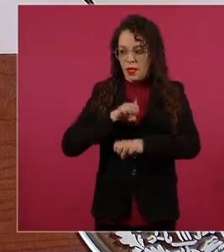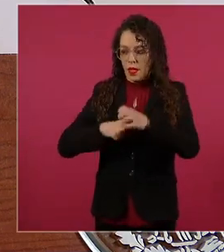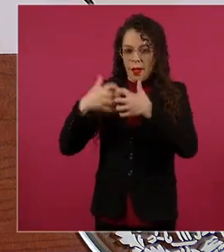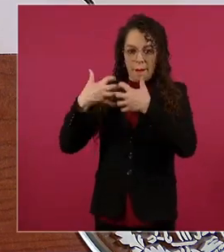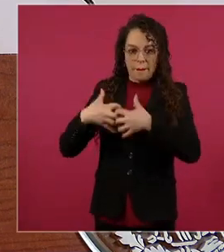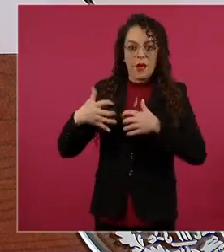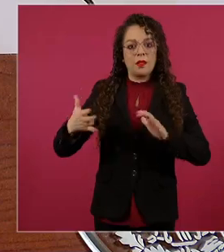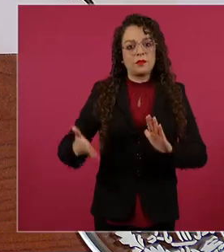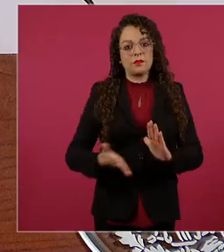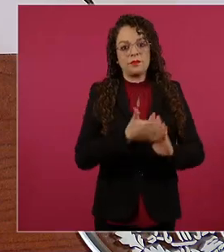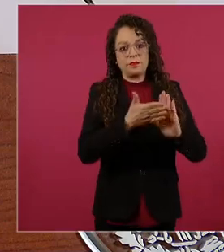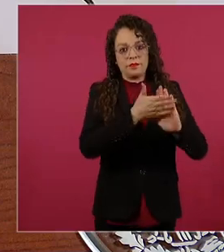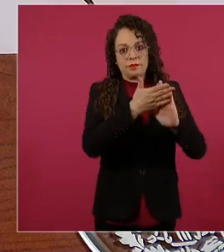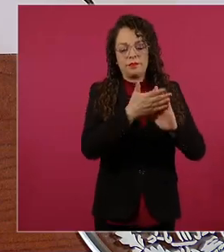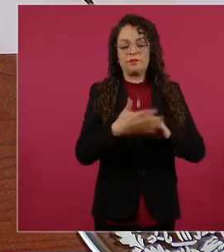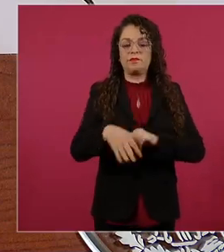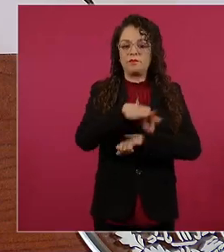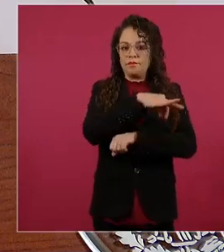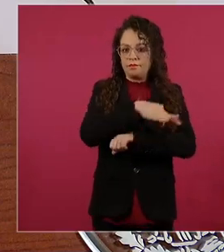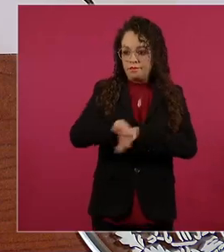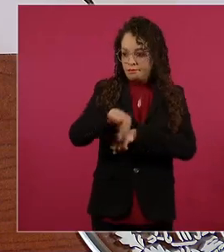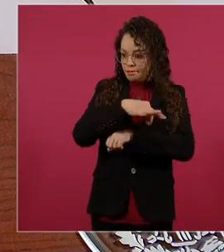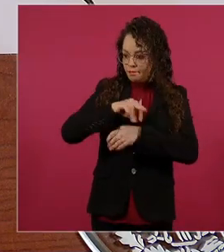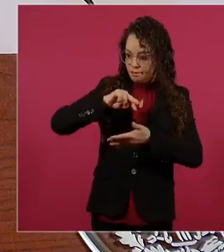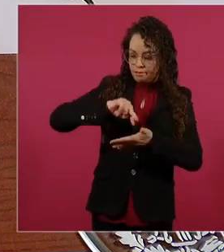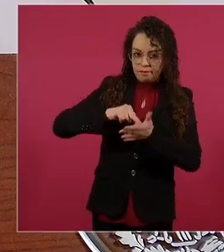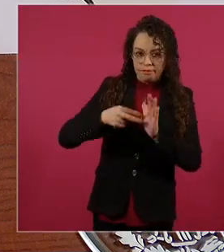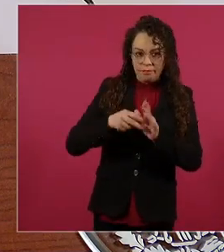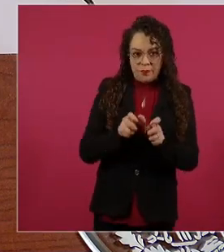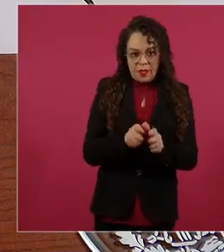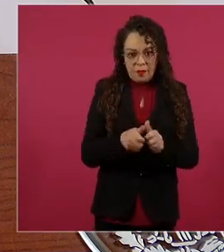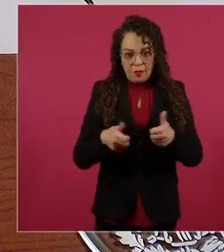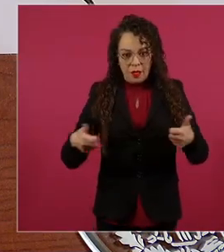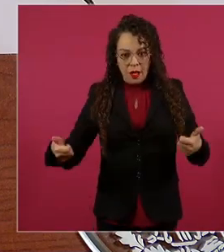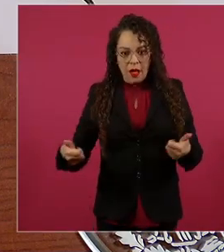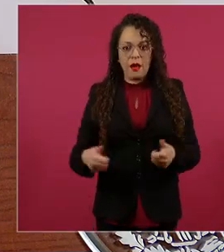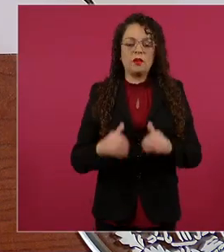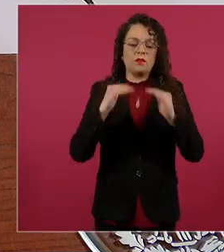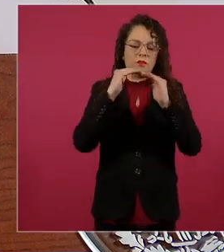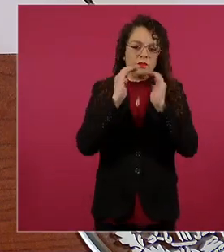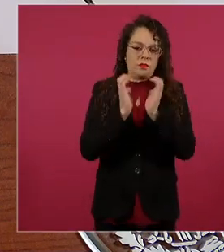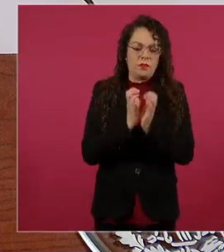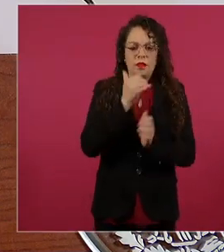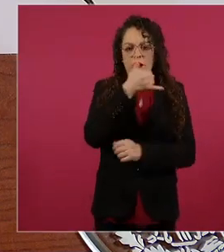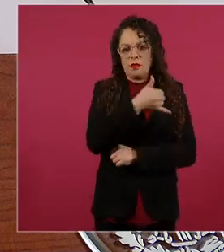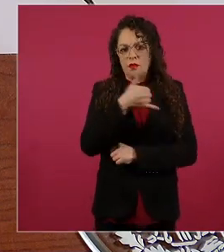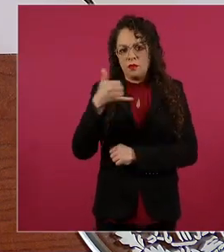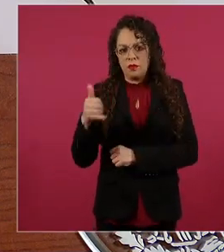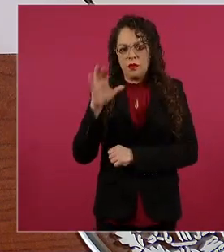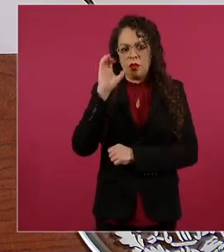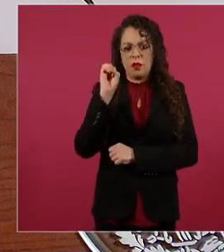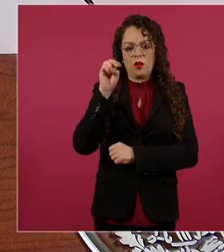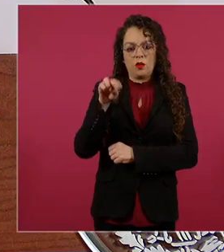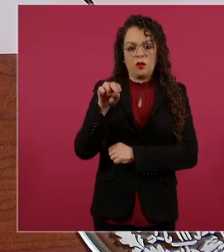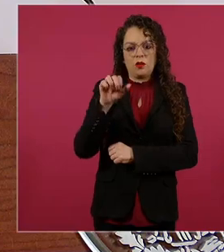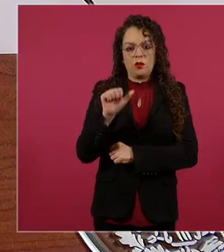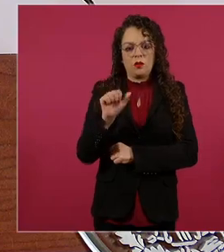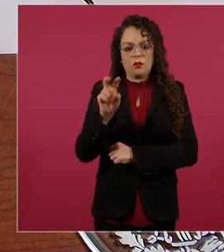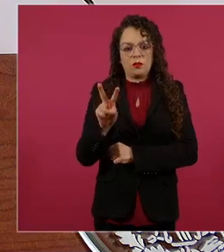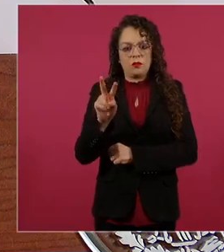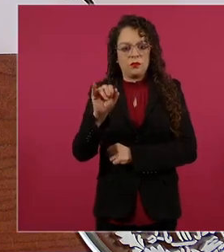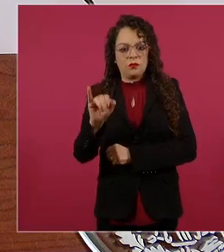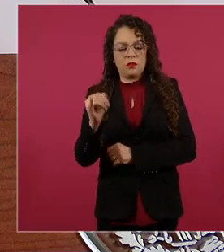diseñadores, las propias instituciones como Infonavit, FOBISTE, la Comisión Nacional de Vivienda, se verán